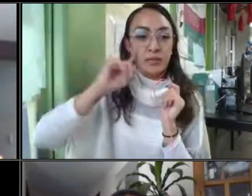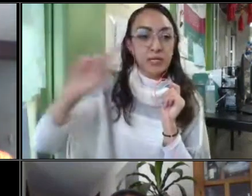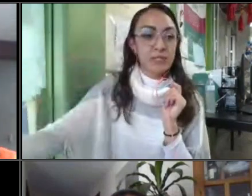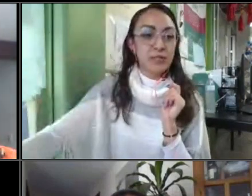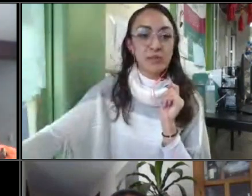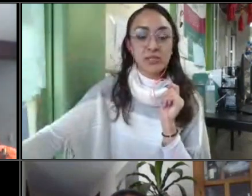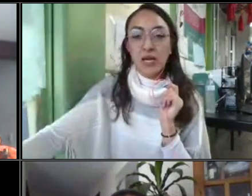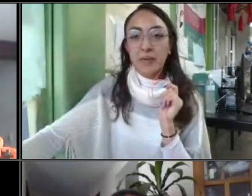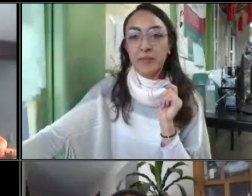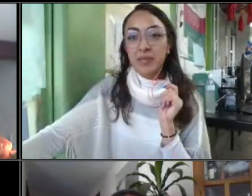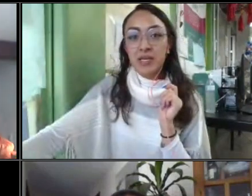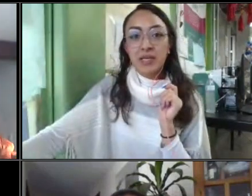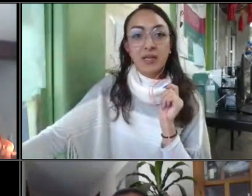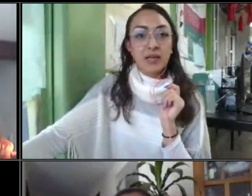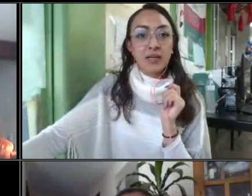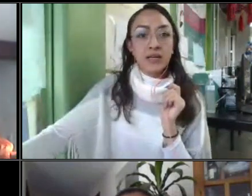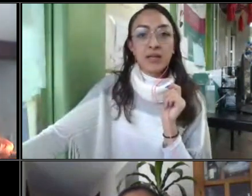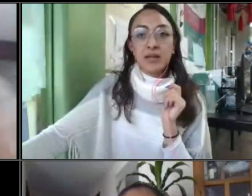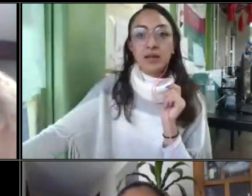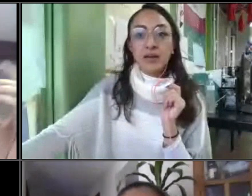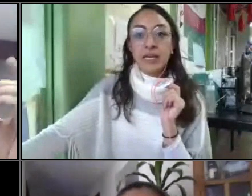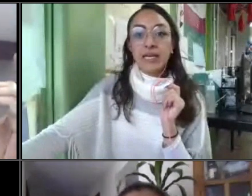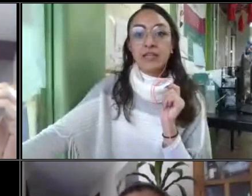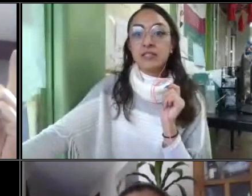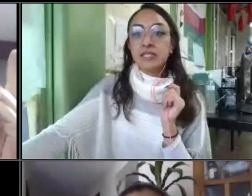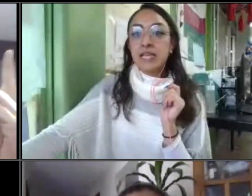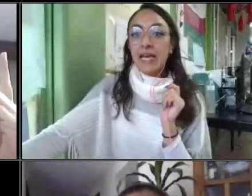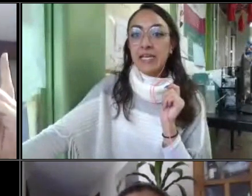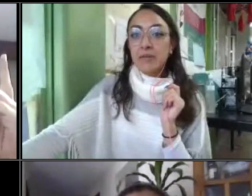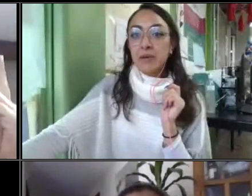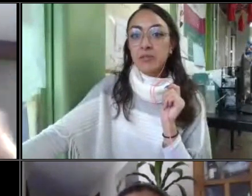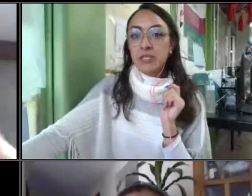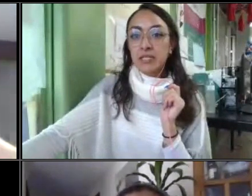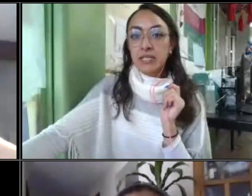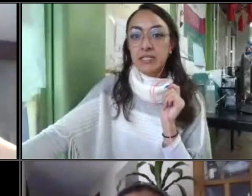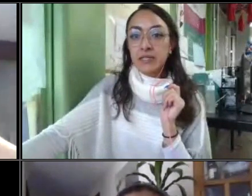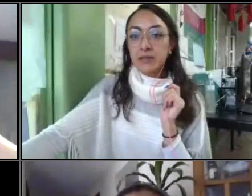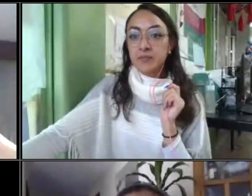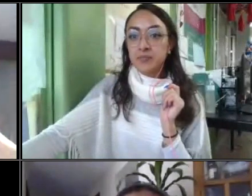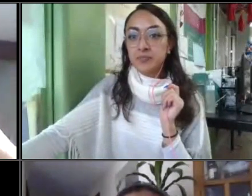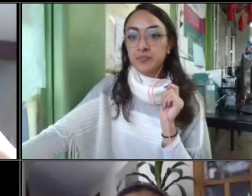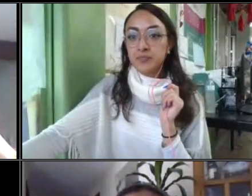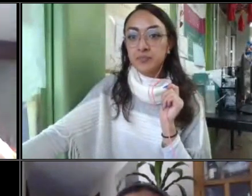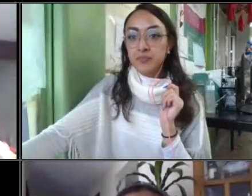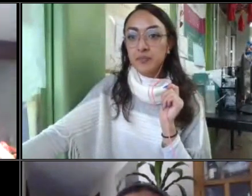pero qué buena observación, maestro Jaime. Ok, entonces ahí vamos a tener...